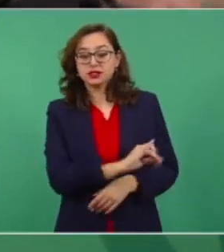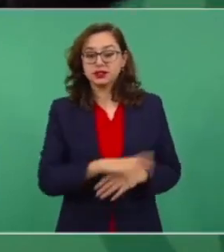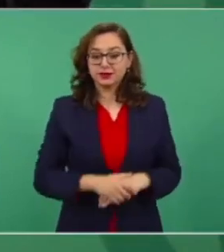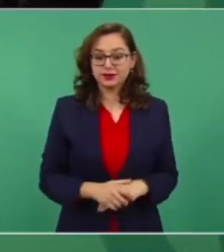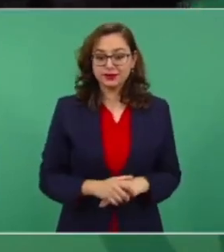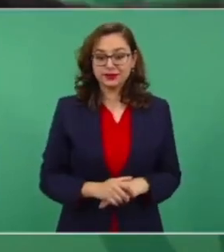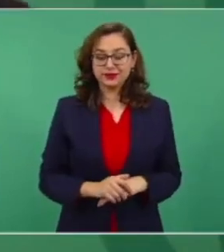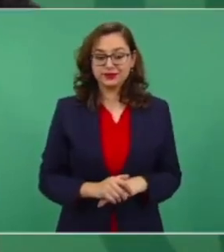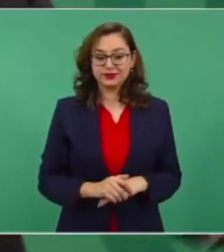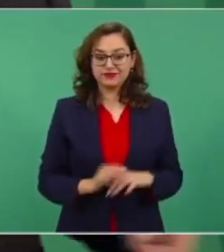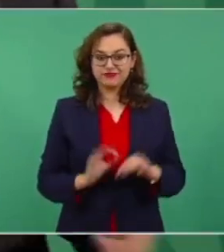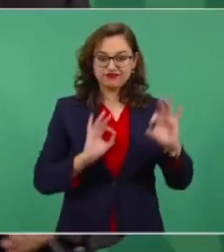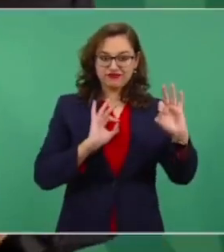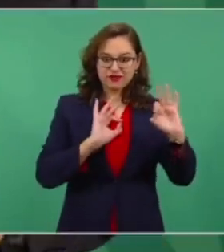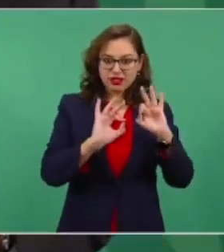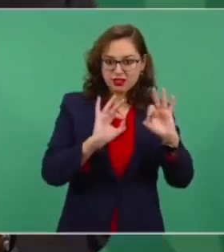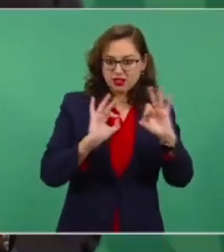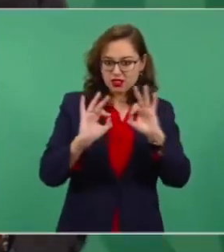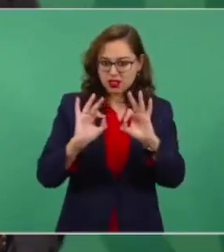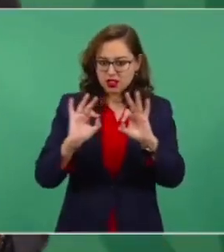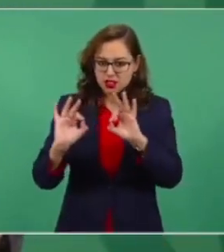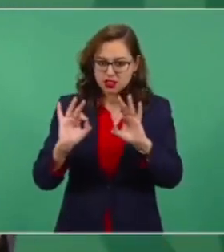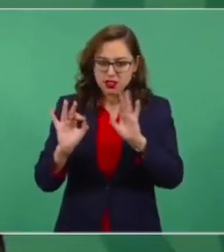para tener